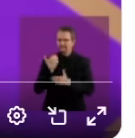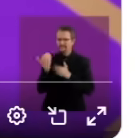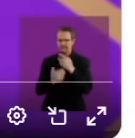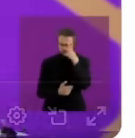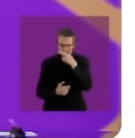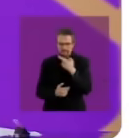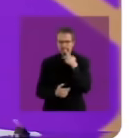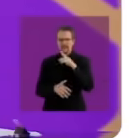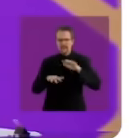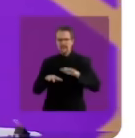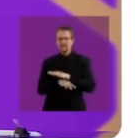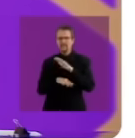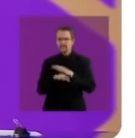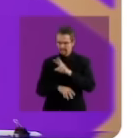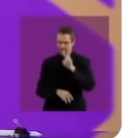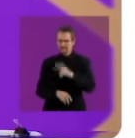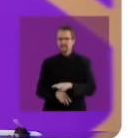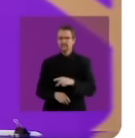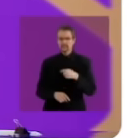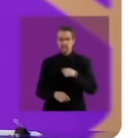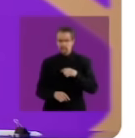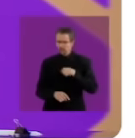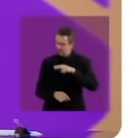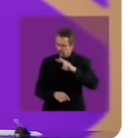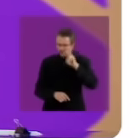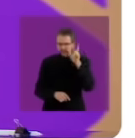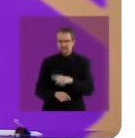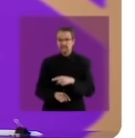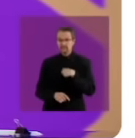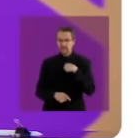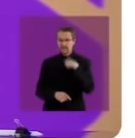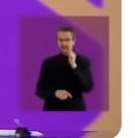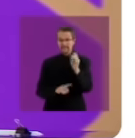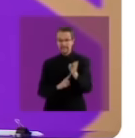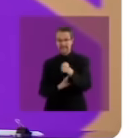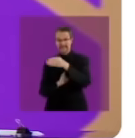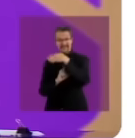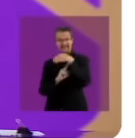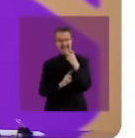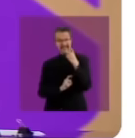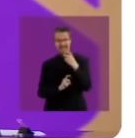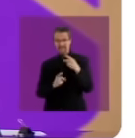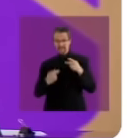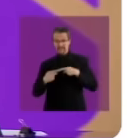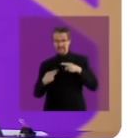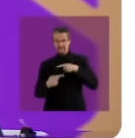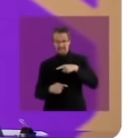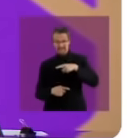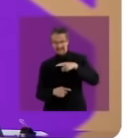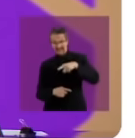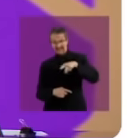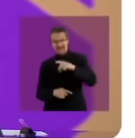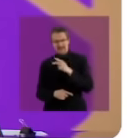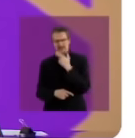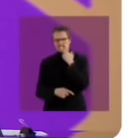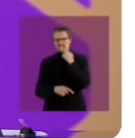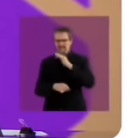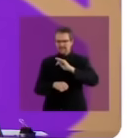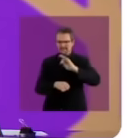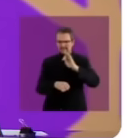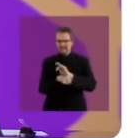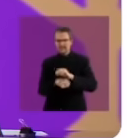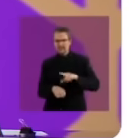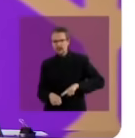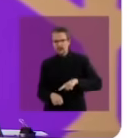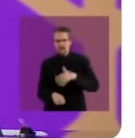se verá, no se la quitaré a nadie. Esta ahí vemos cómo ni siquiera se da cuenta que